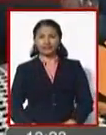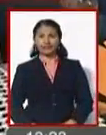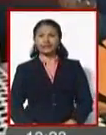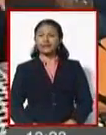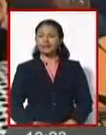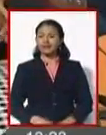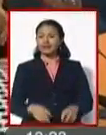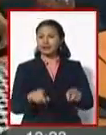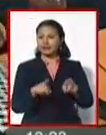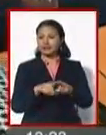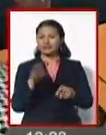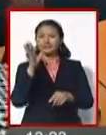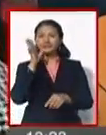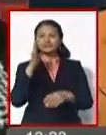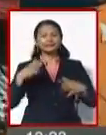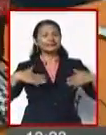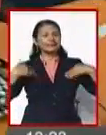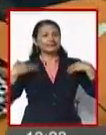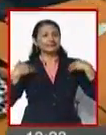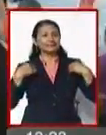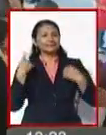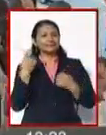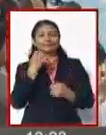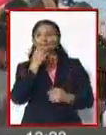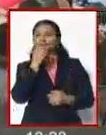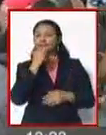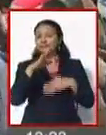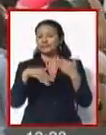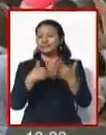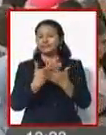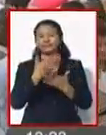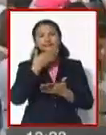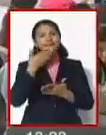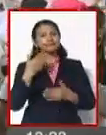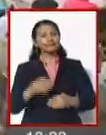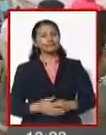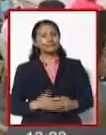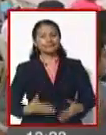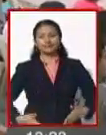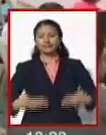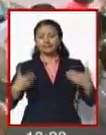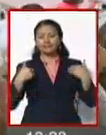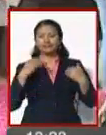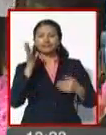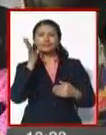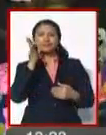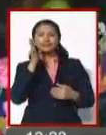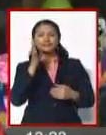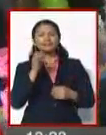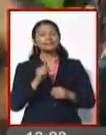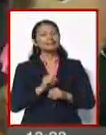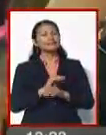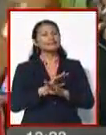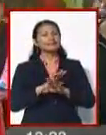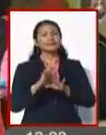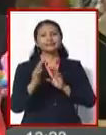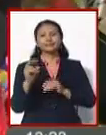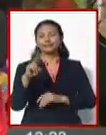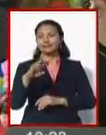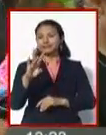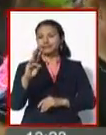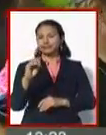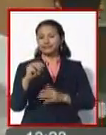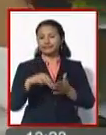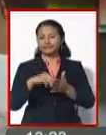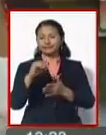Y así los adulados de mamá la felicitan deseándoles lo mejor. La dicha de dar vida y ser madre es algo inigualable. Y este 27